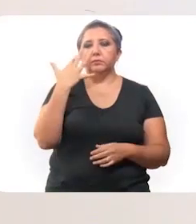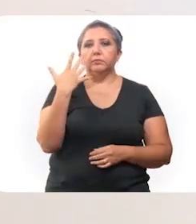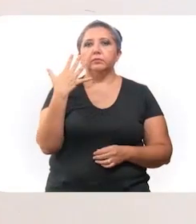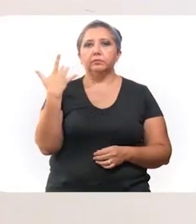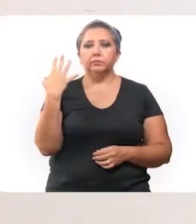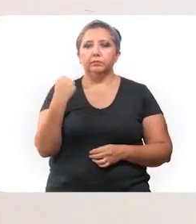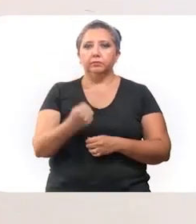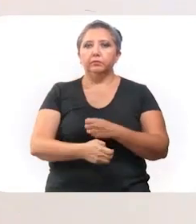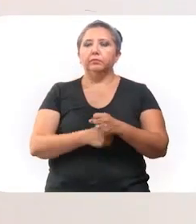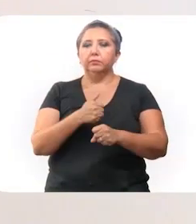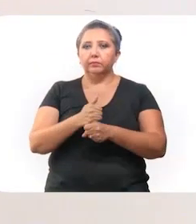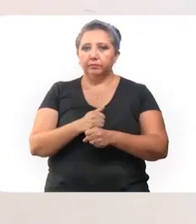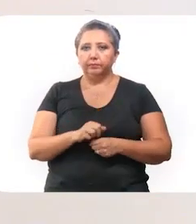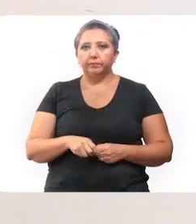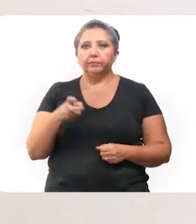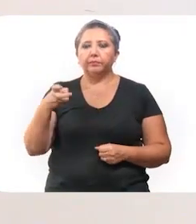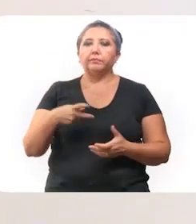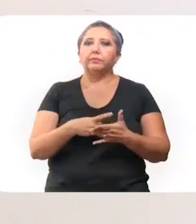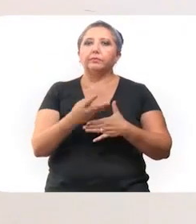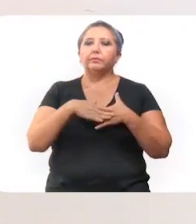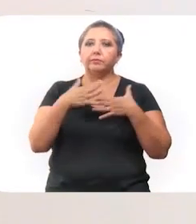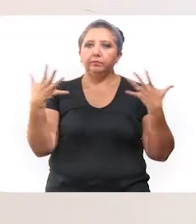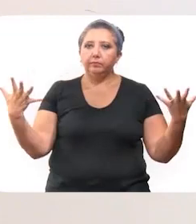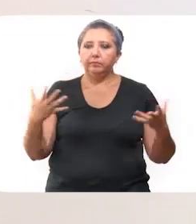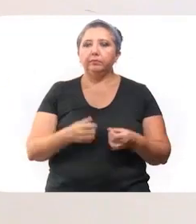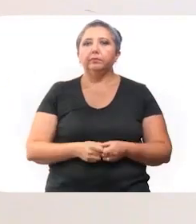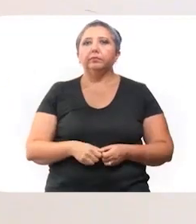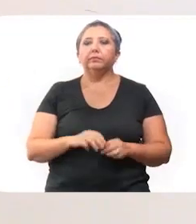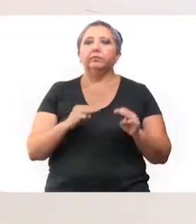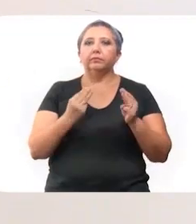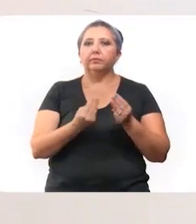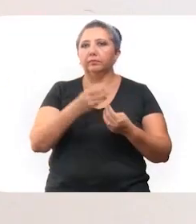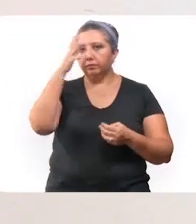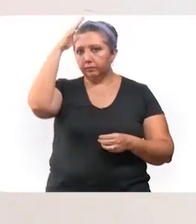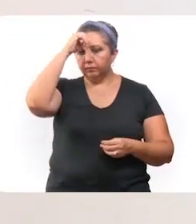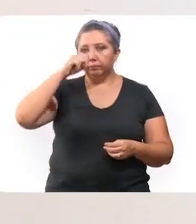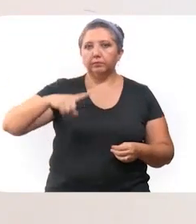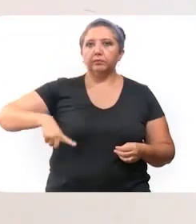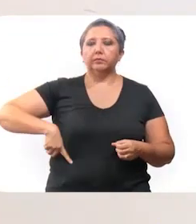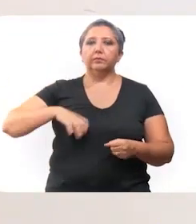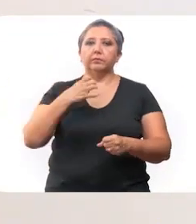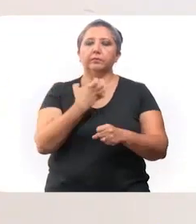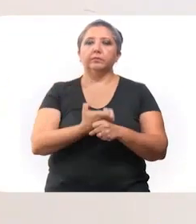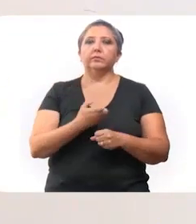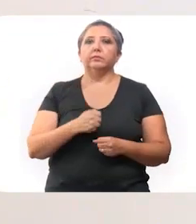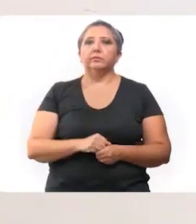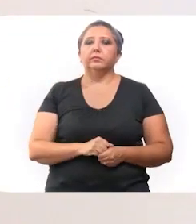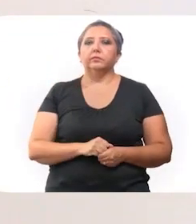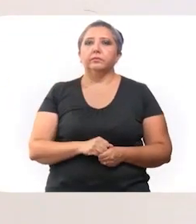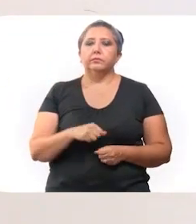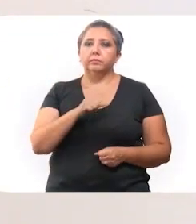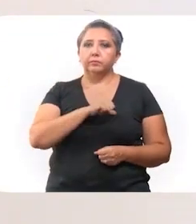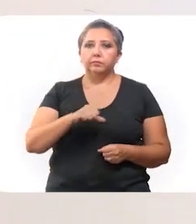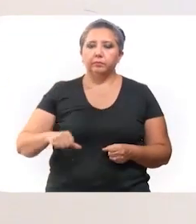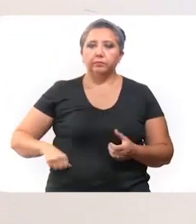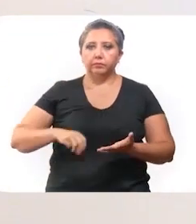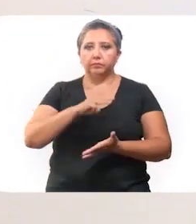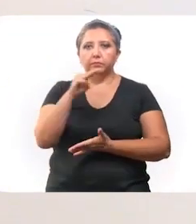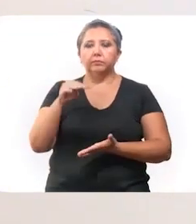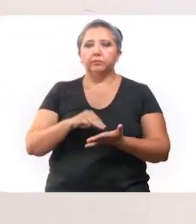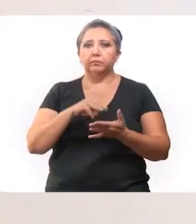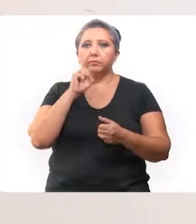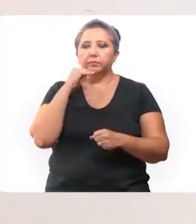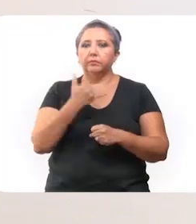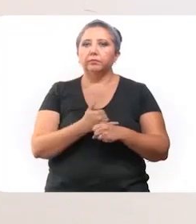a 59 años. Este proceso se llevará a cabo de manera coordinada con el Gobierno del Estado, el Ayuntamiento de Mérida y